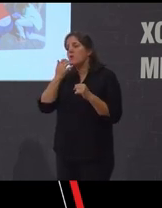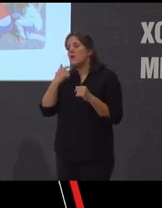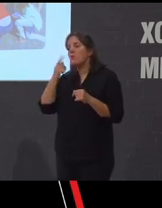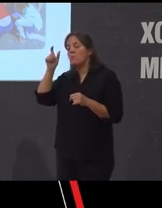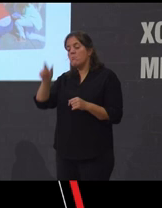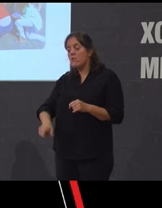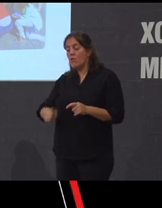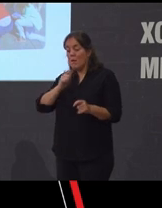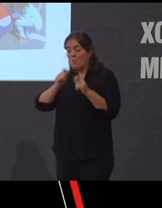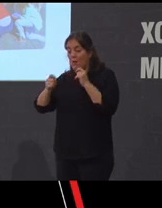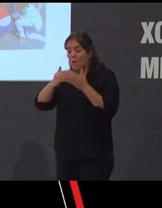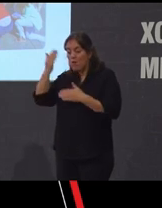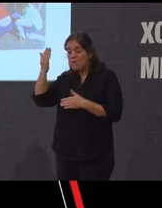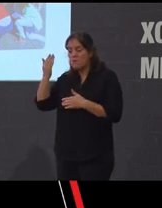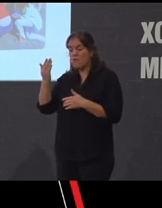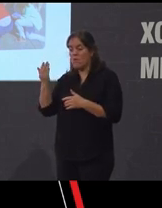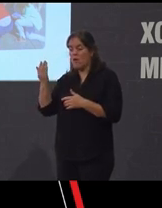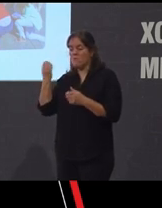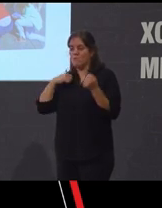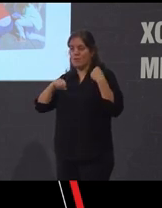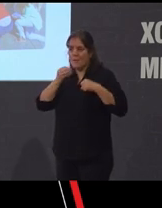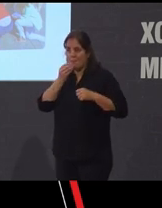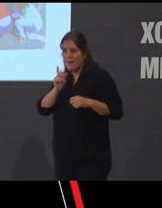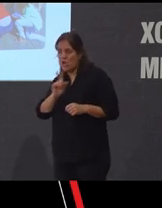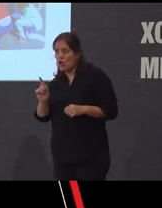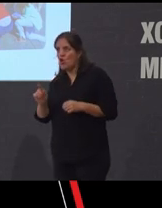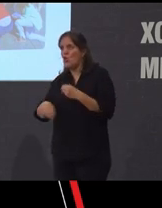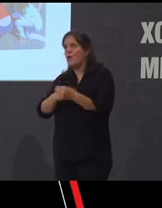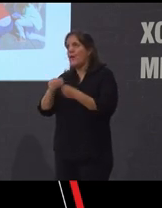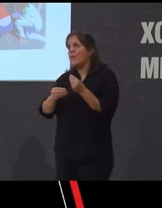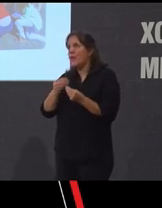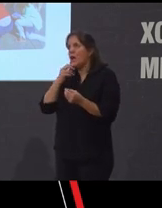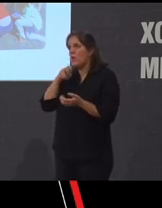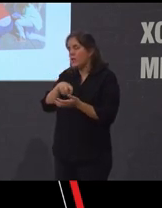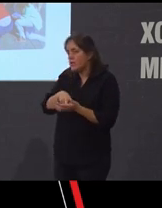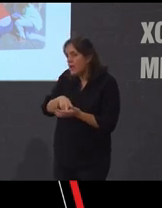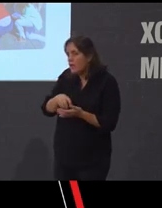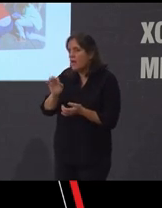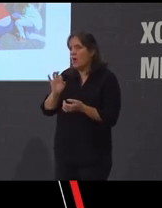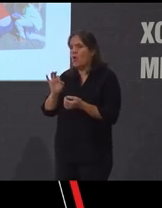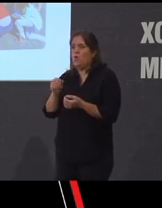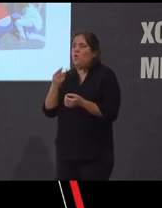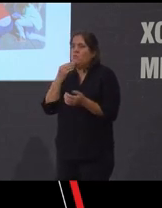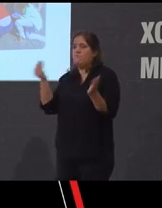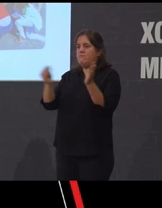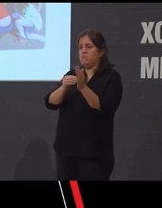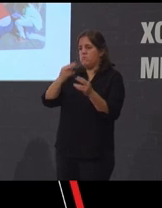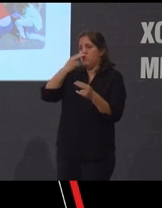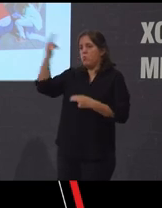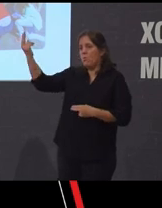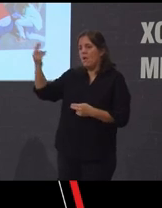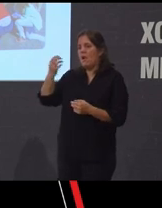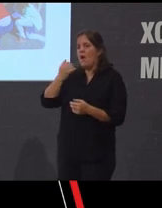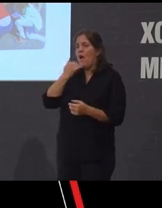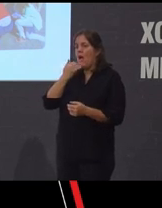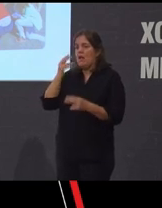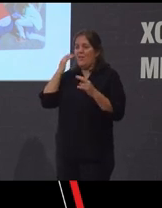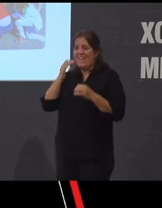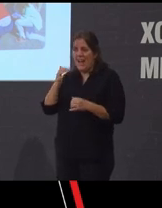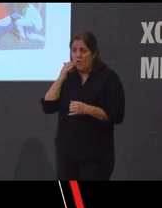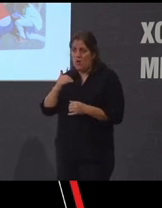non se portaba ben, non facía genuflexión e se lle ocurría publicar algo raro, pois para iso